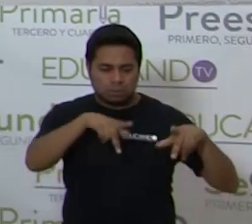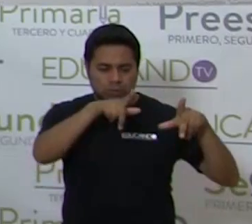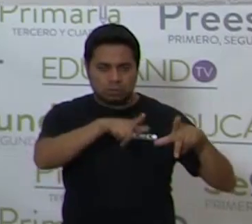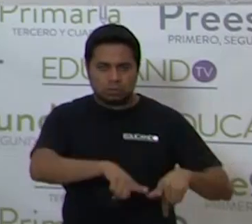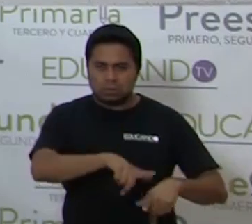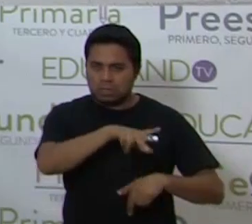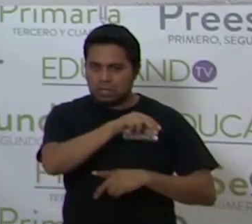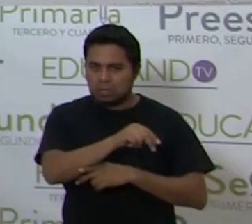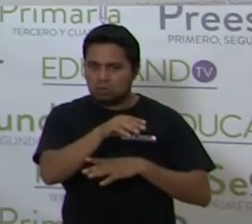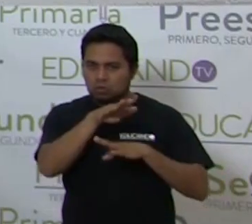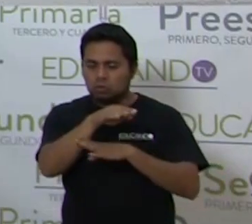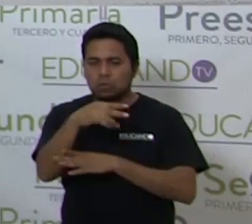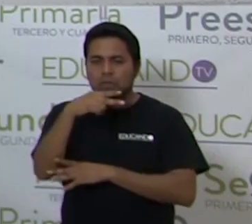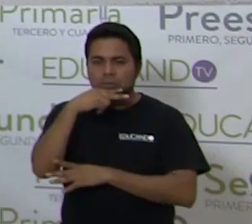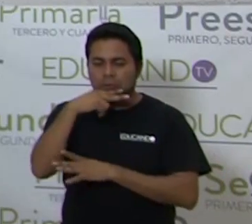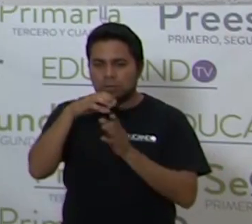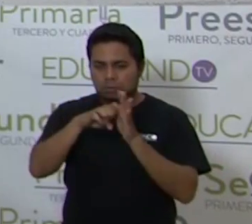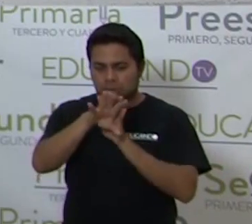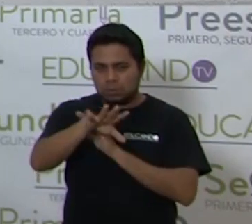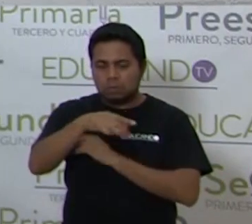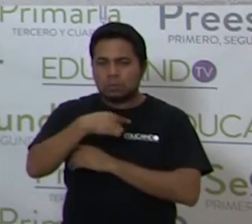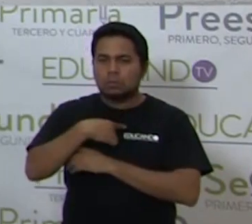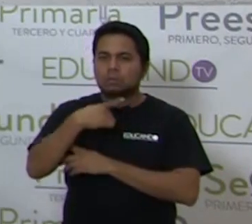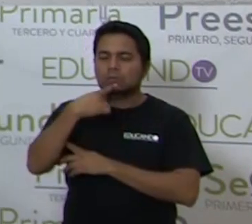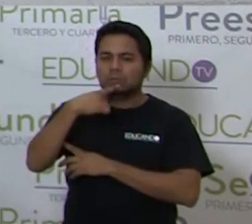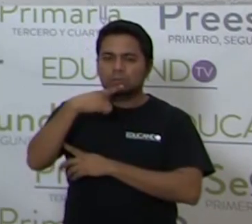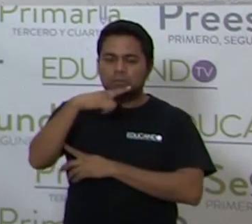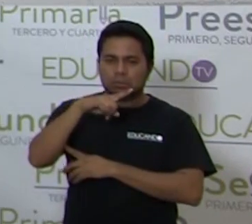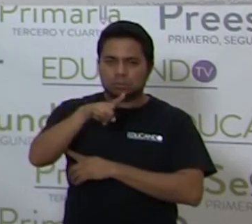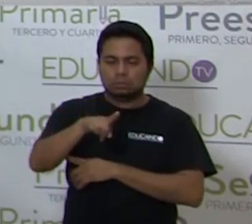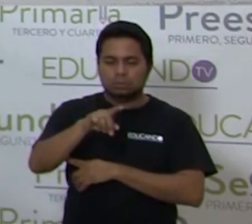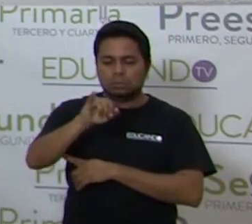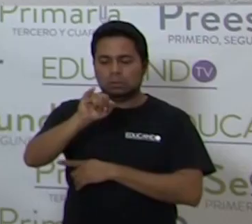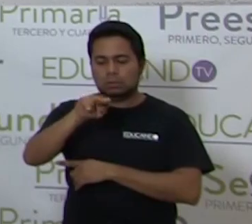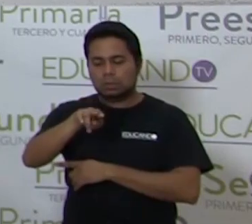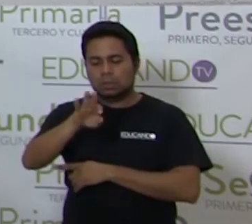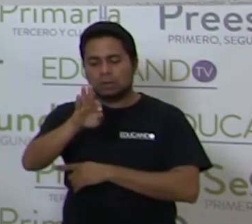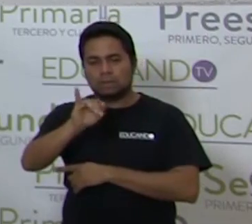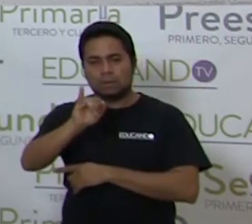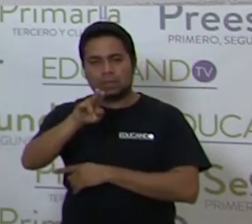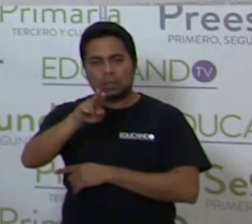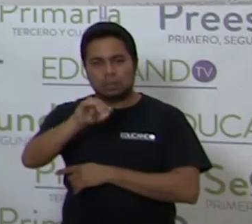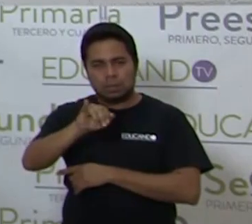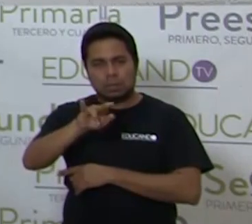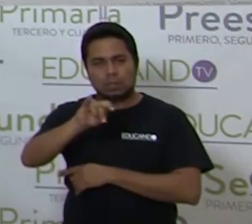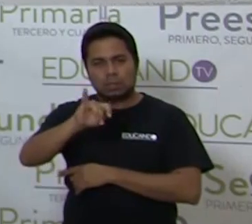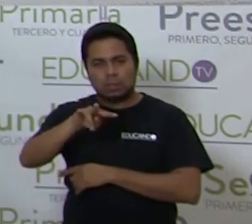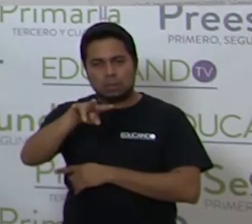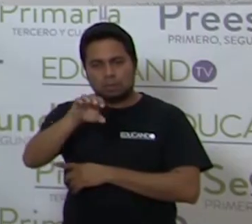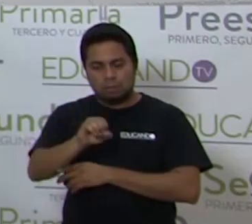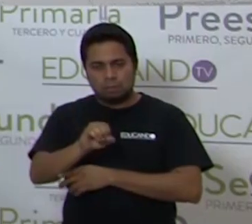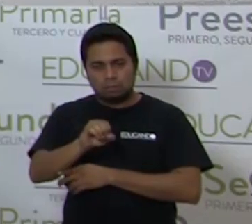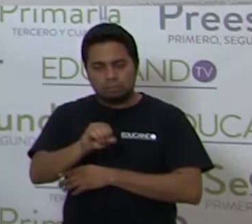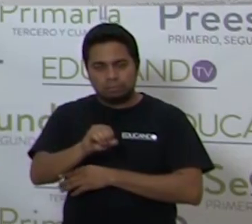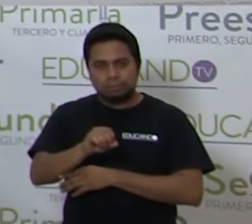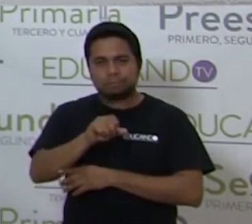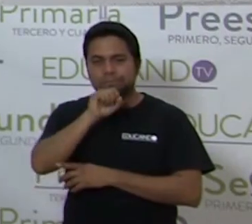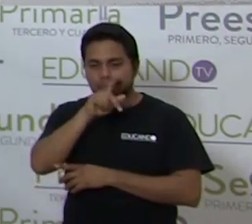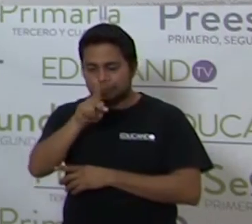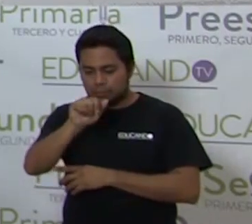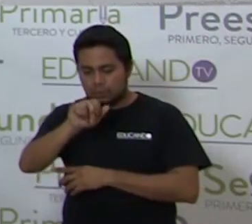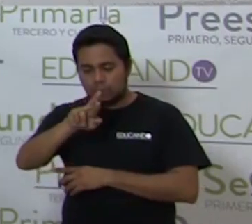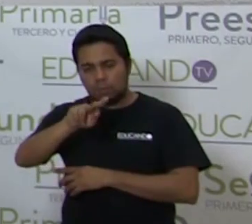de referirnos a lo que son el infinitivo, el